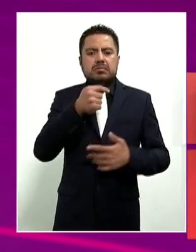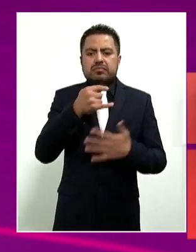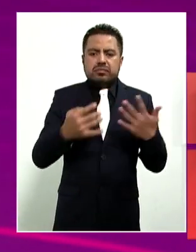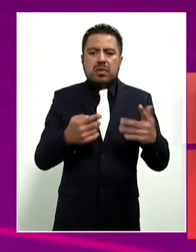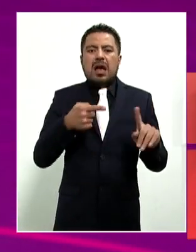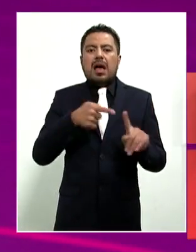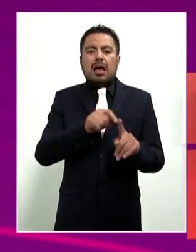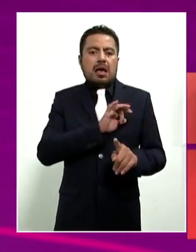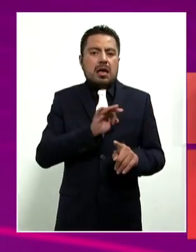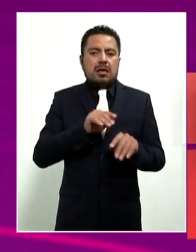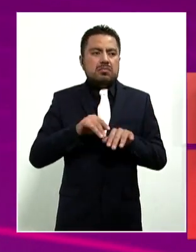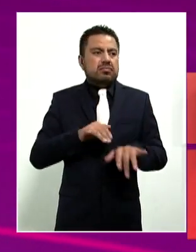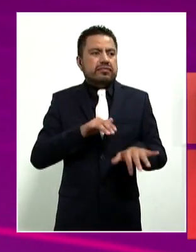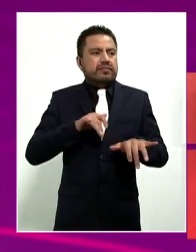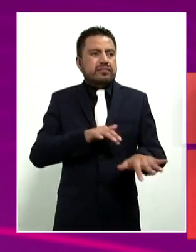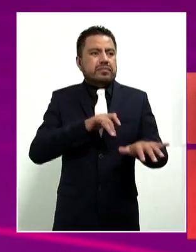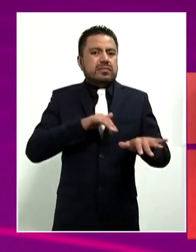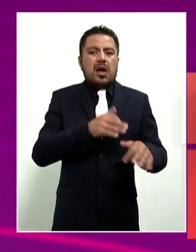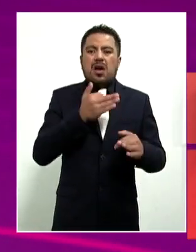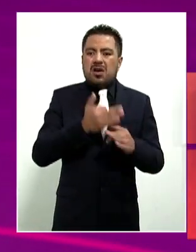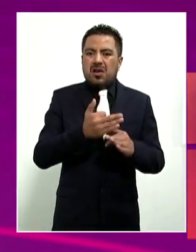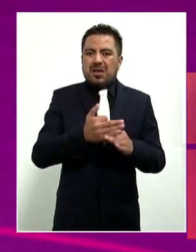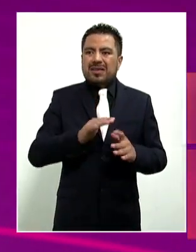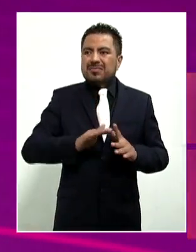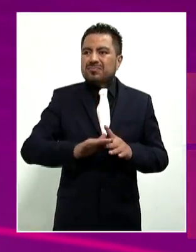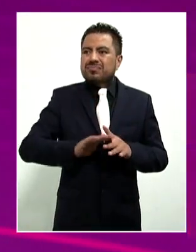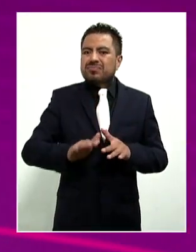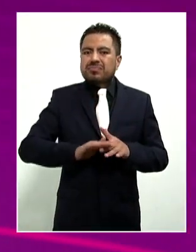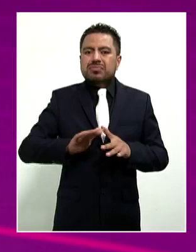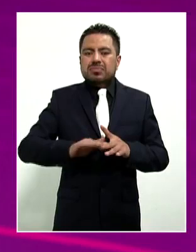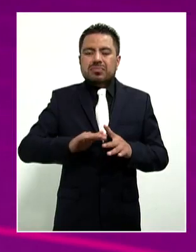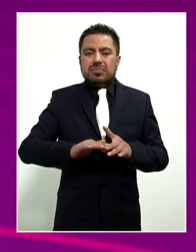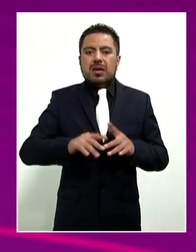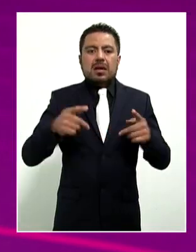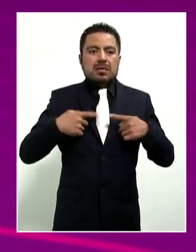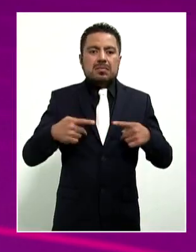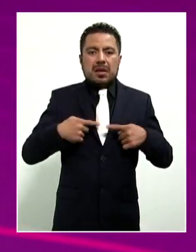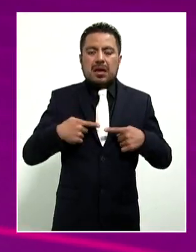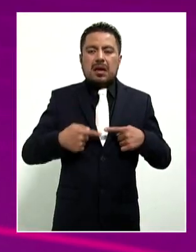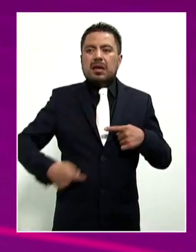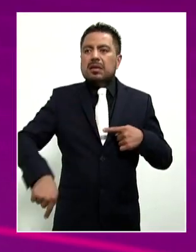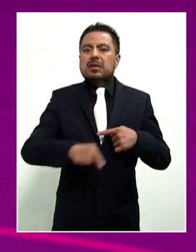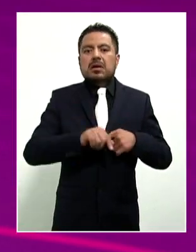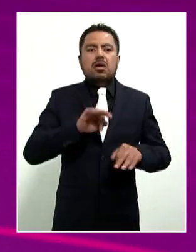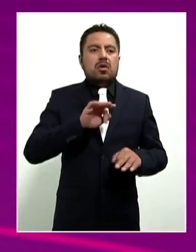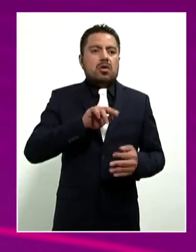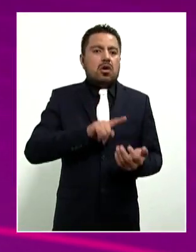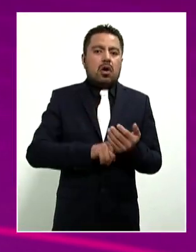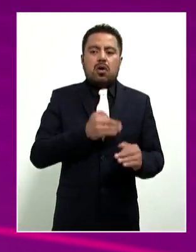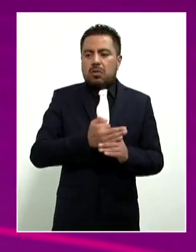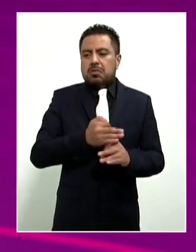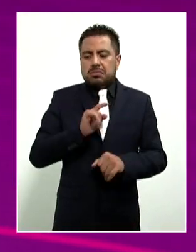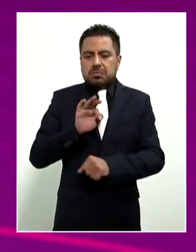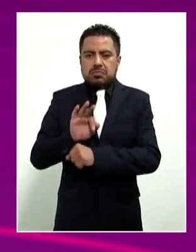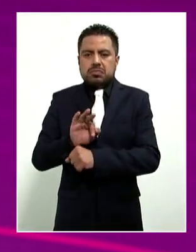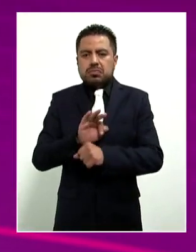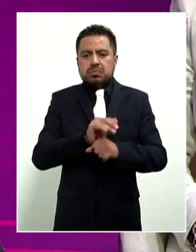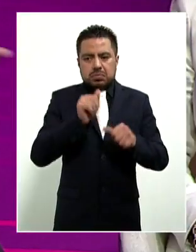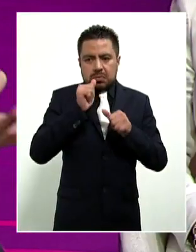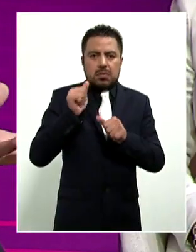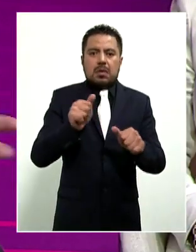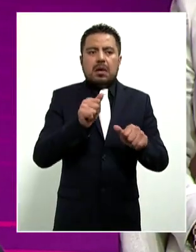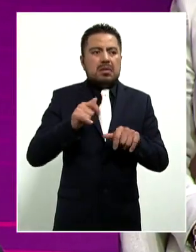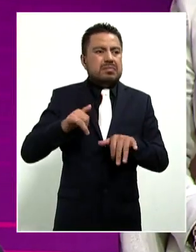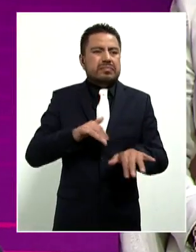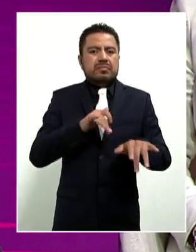características del oleaje de refugiados actual, pues sí son las típicas características de una situación de refugiados. Lo que pasa es que los